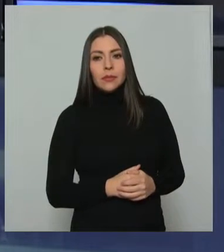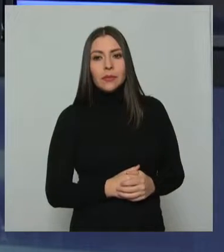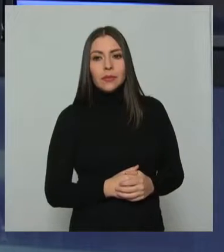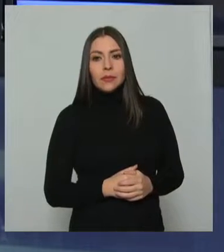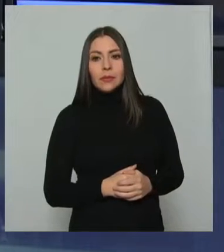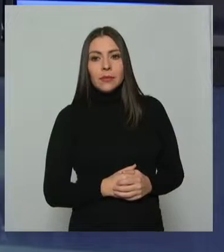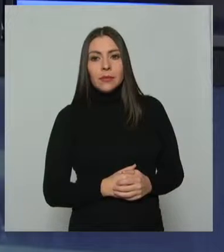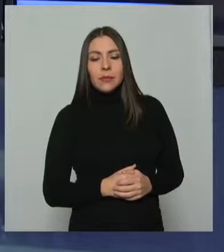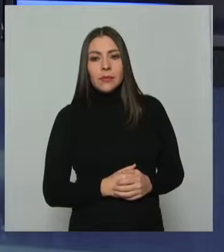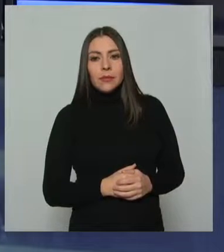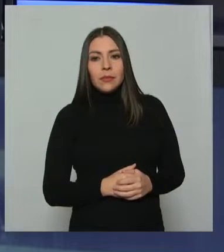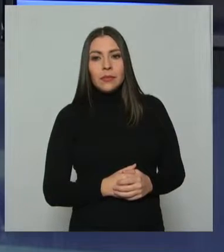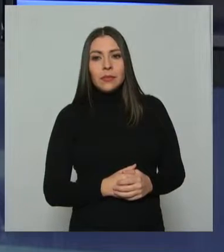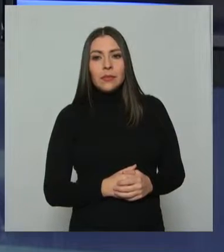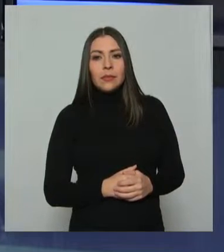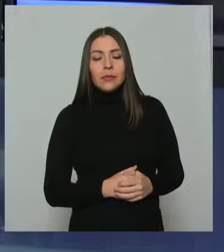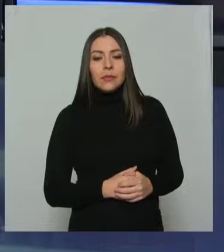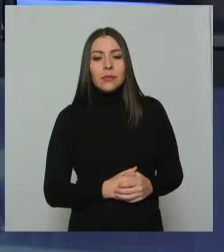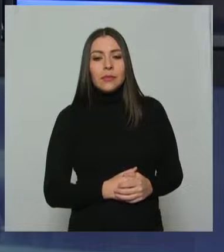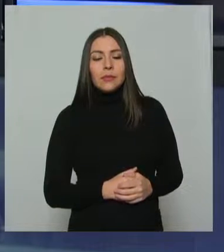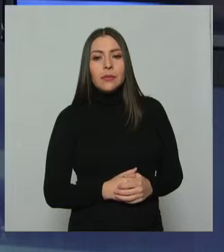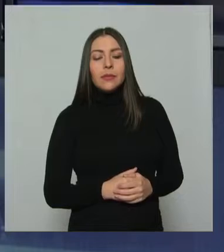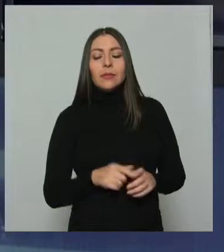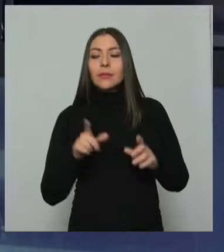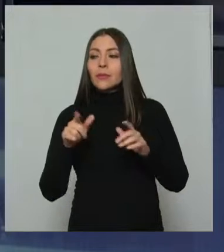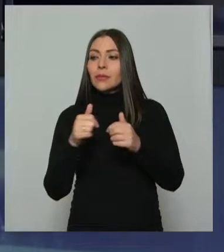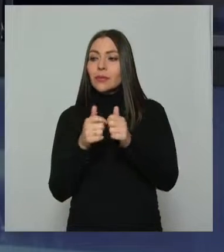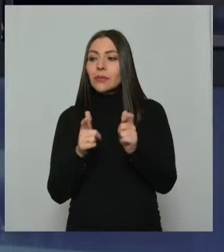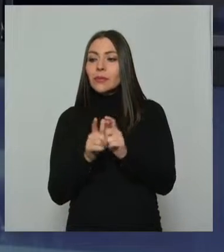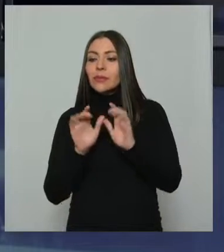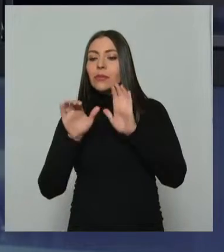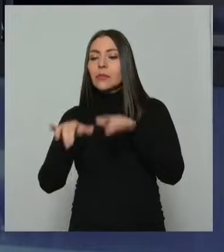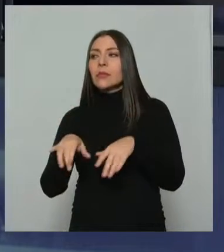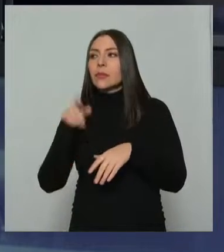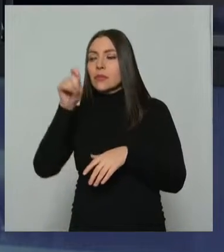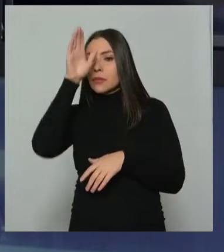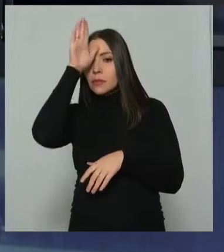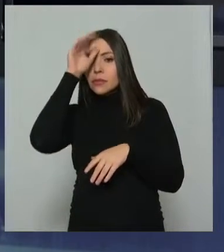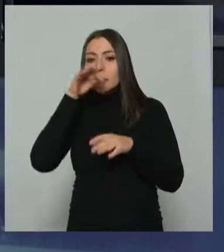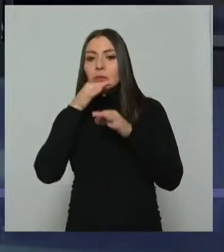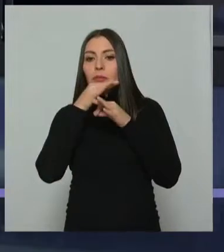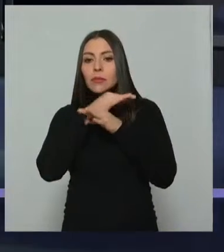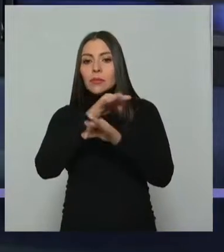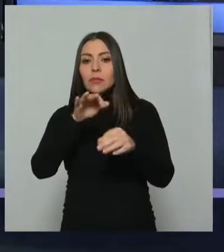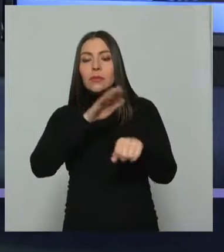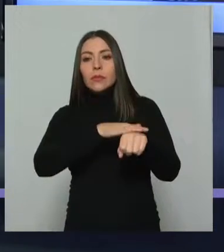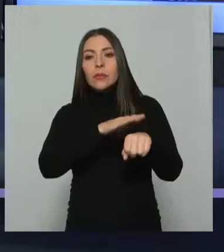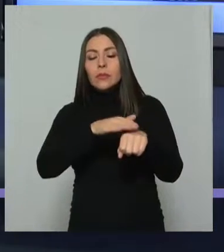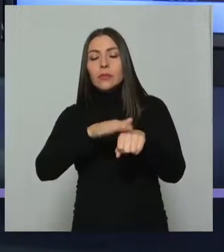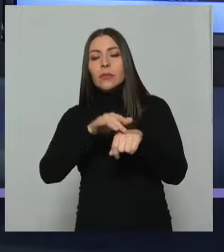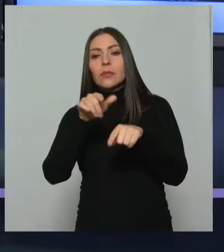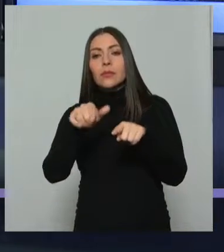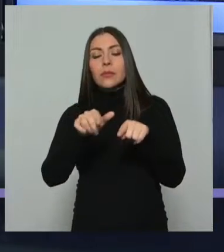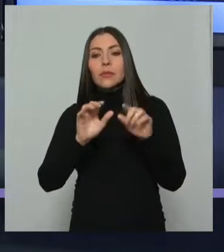inscribe atendiendo los requisitos de la convocatoria y se inscribe como